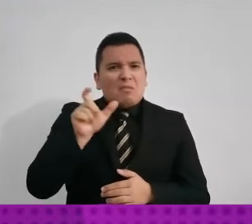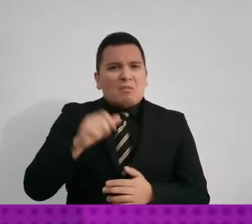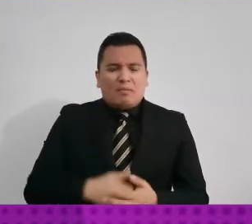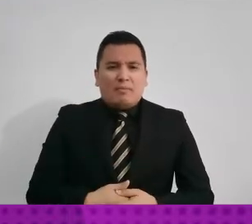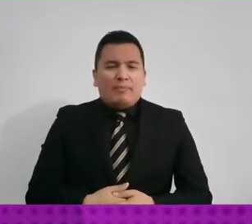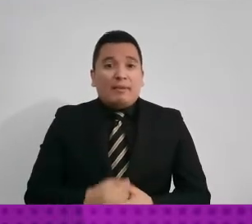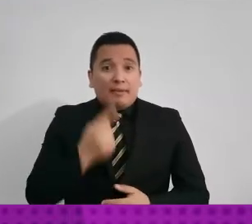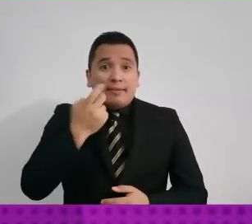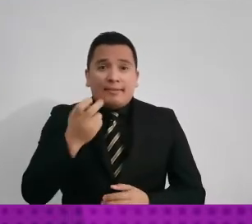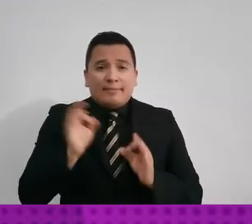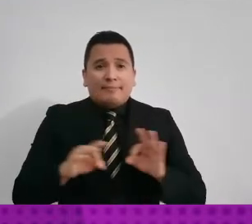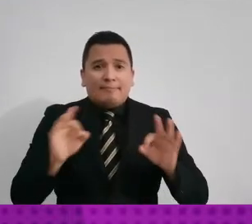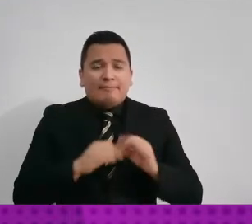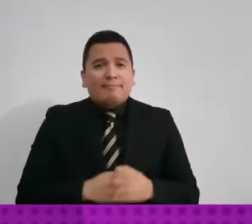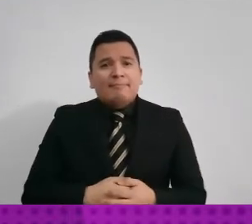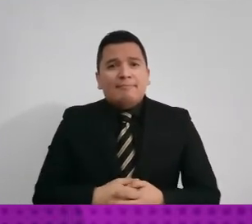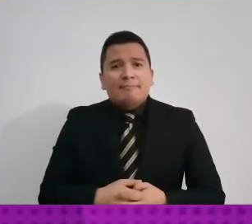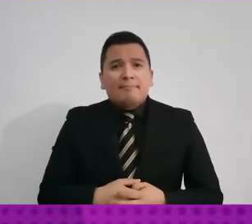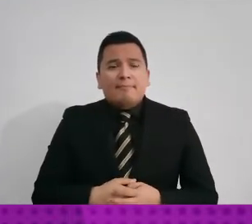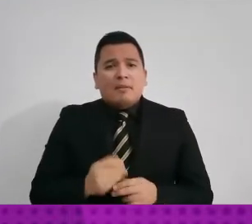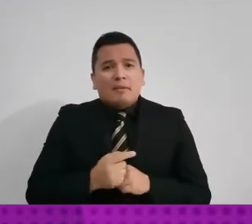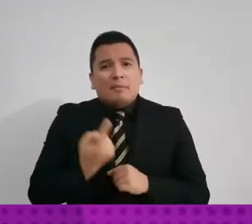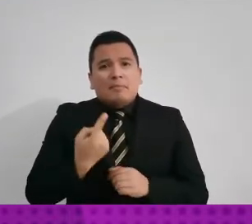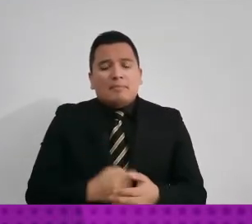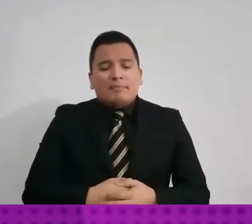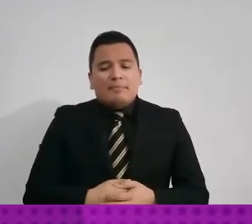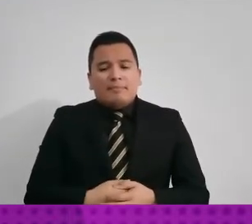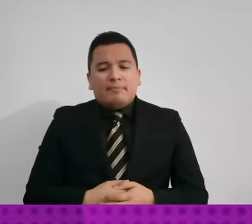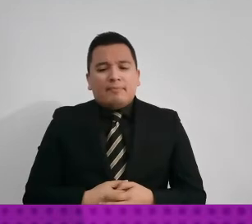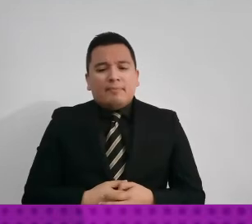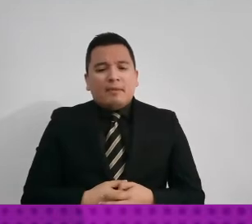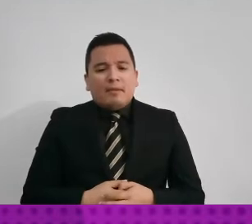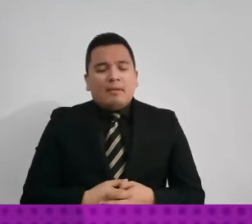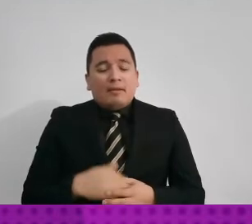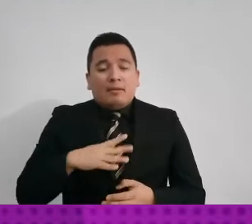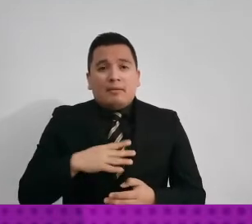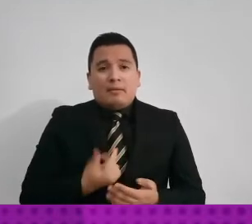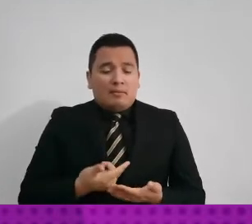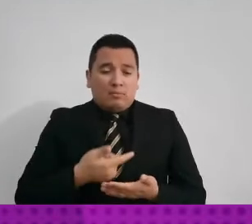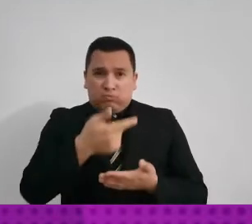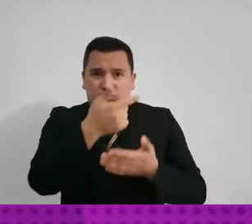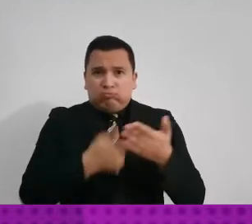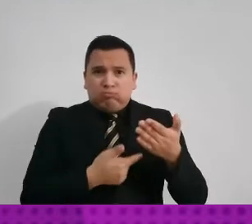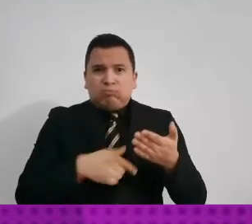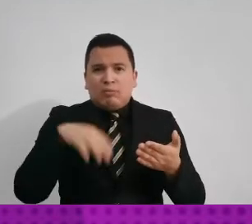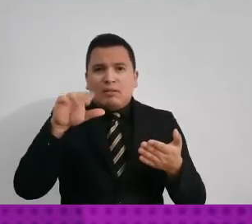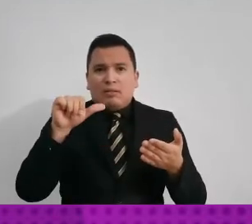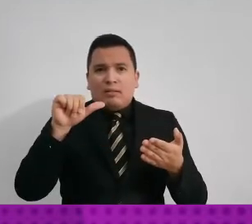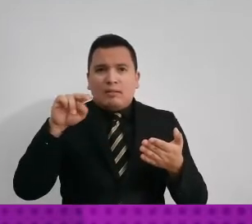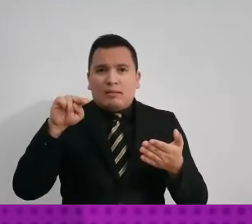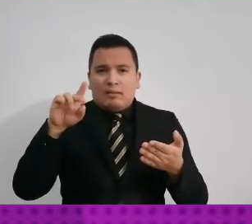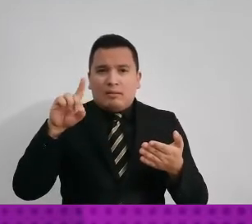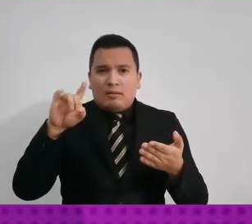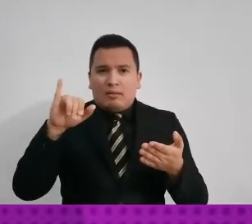señor secretario? Sí, es muy importante esto que comentas, Guillermo, porque efectivamente el registro de candidaturas